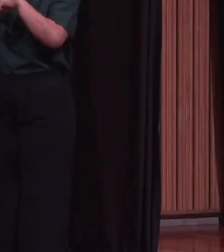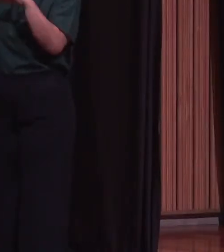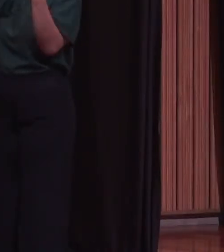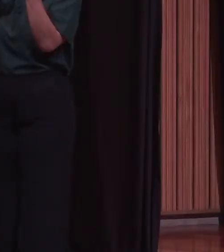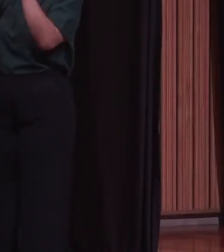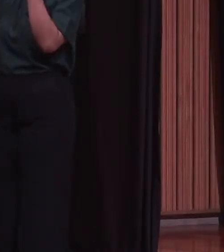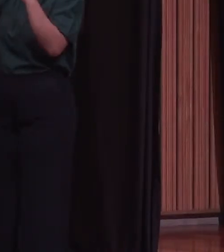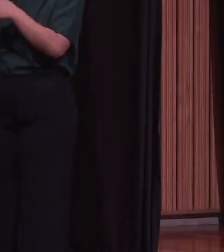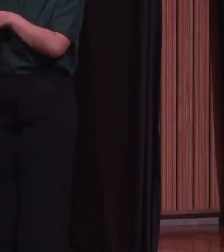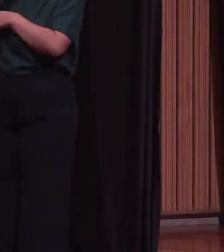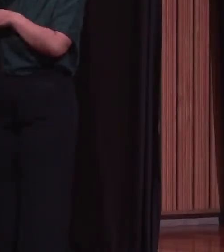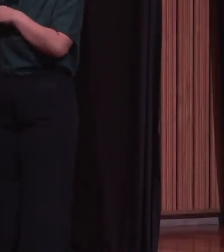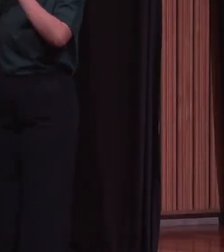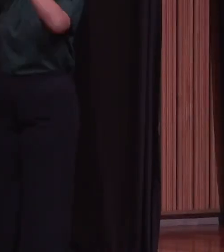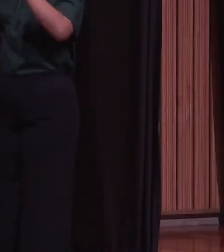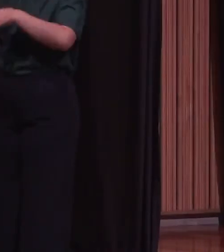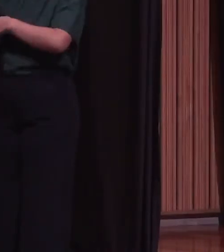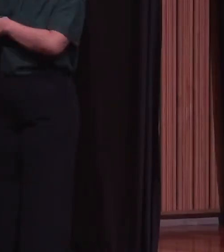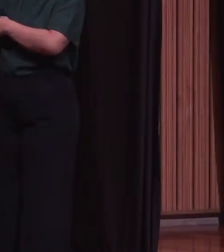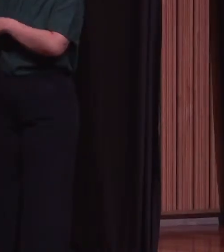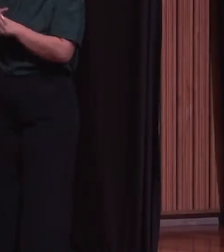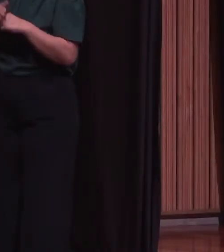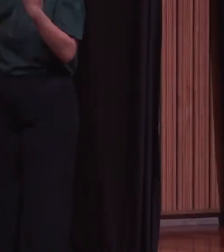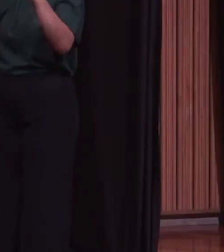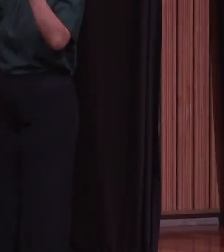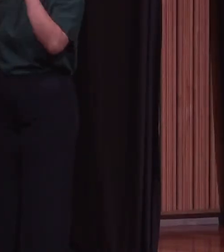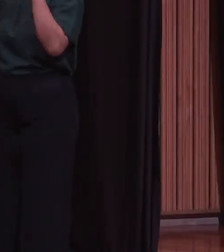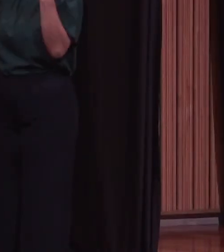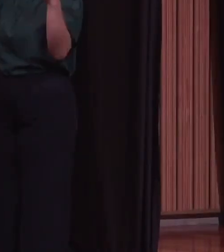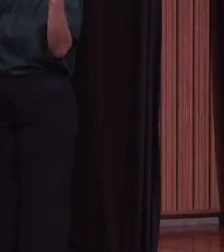a la profesora Oyèwùmí por su maravillosa conferencia.